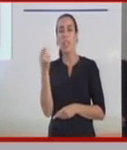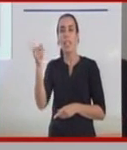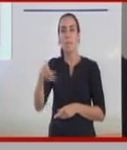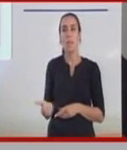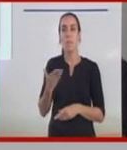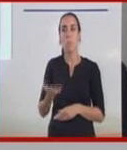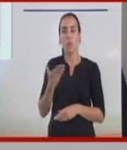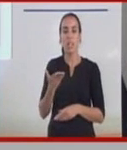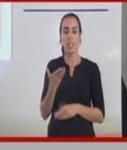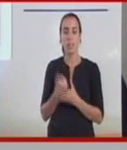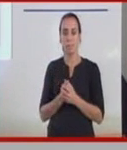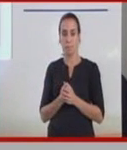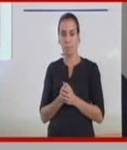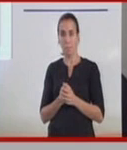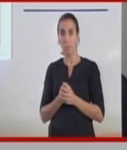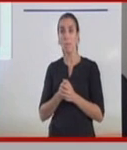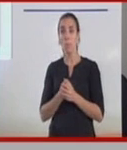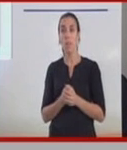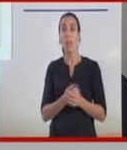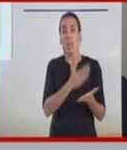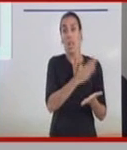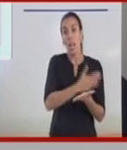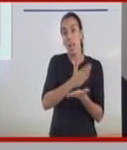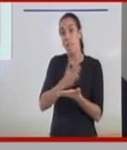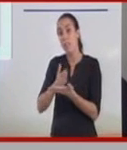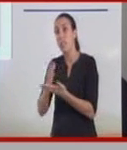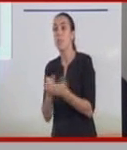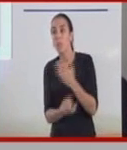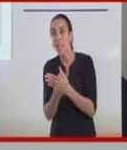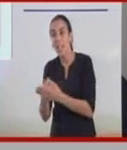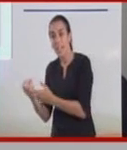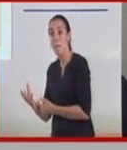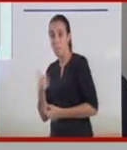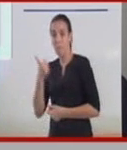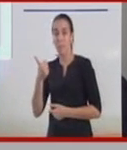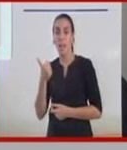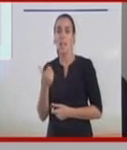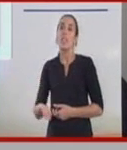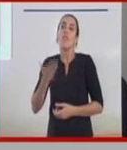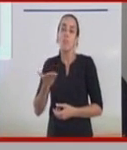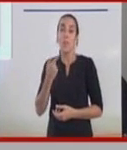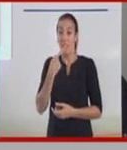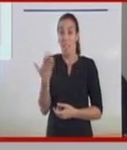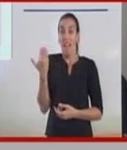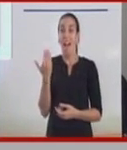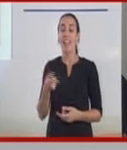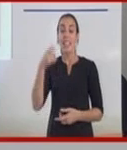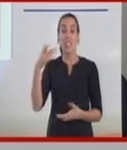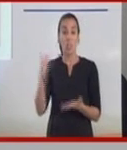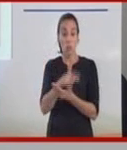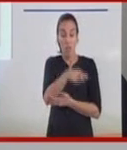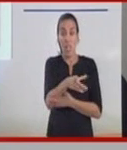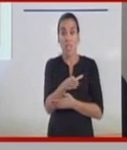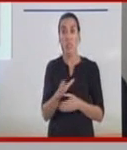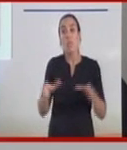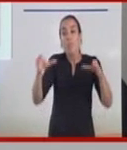en las diferentes fases de creación de un producto o servicio. Entonces, es muy importante, como os decía, que en esos talleres de